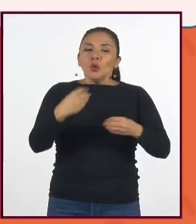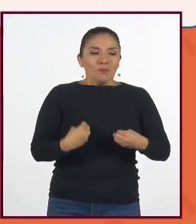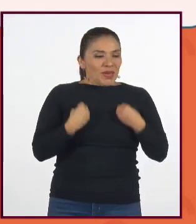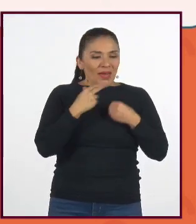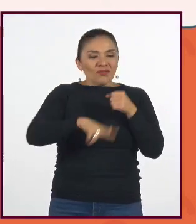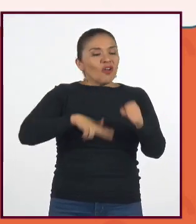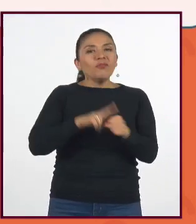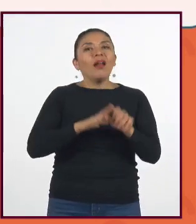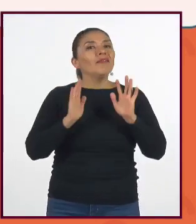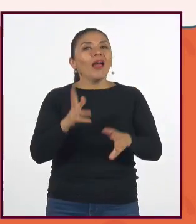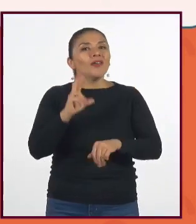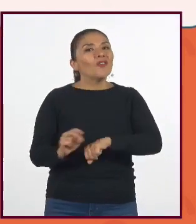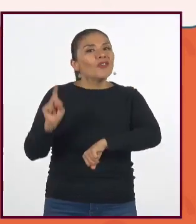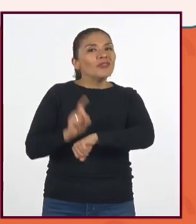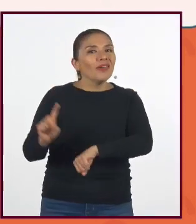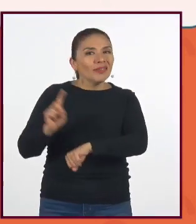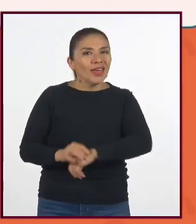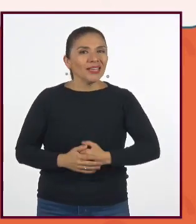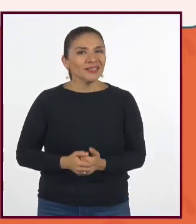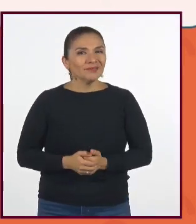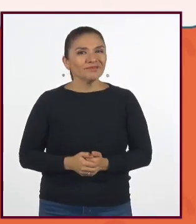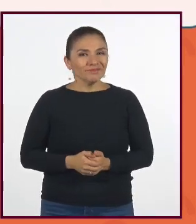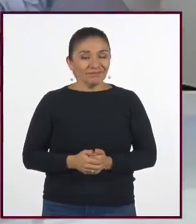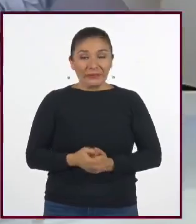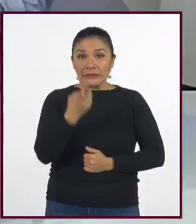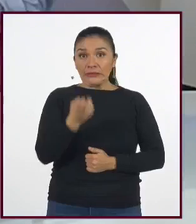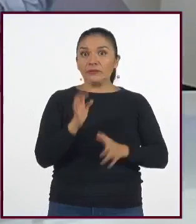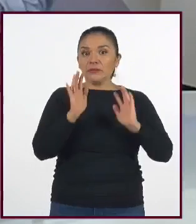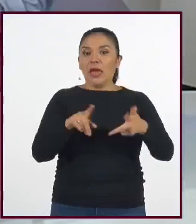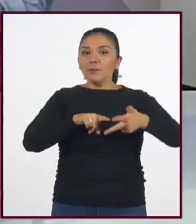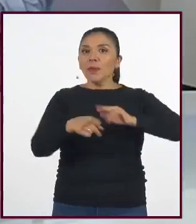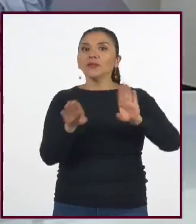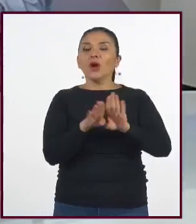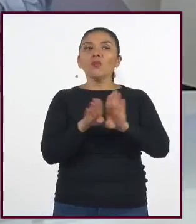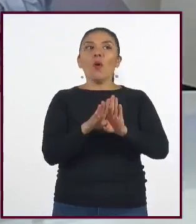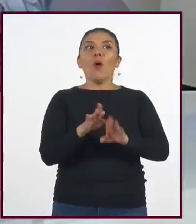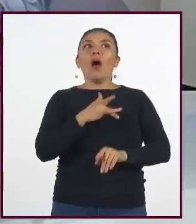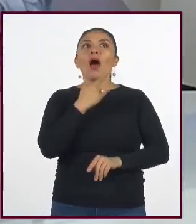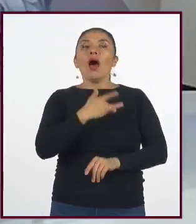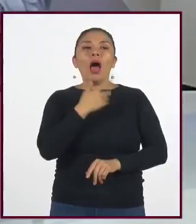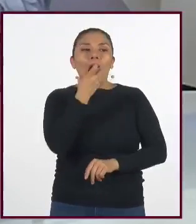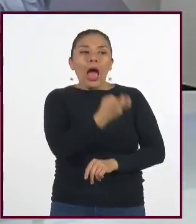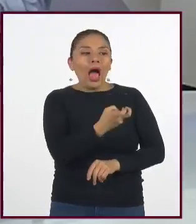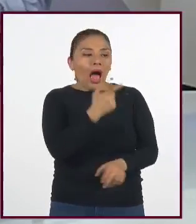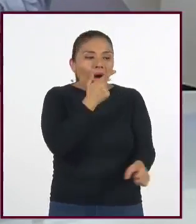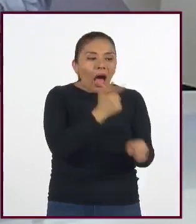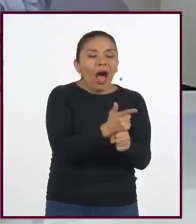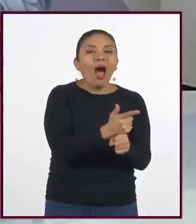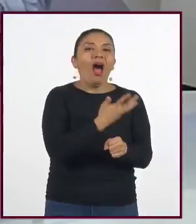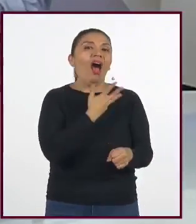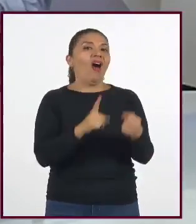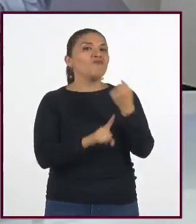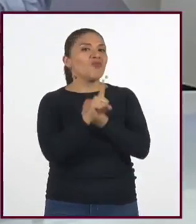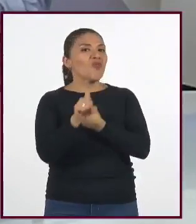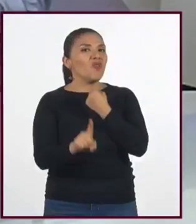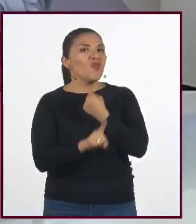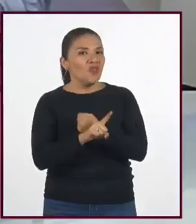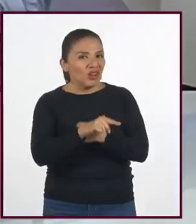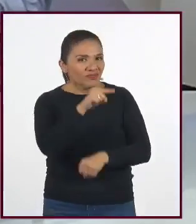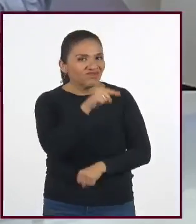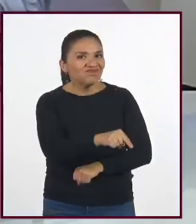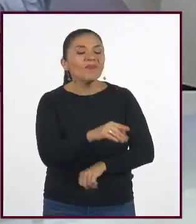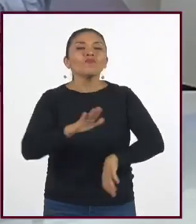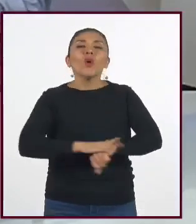Sí, que ya empieza se empieza a visualizar un problema. Así ¿no? es. Ya no te permite realizar